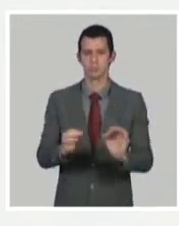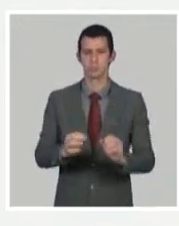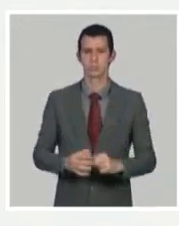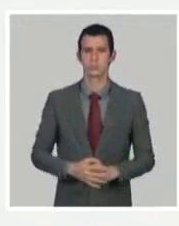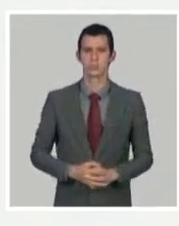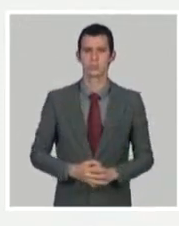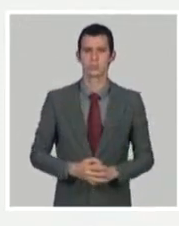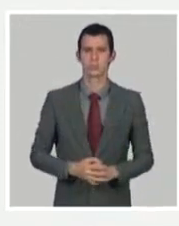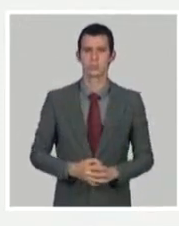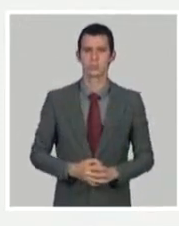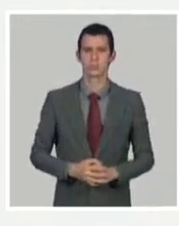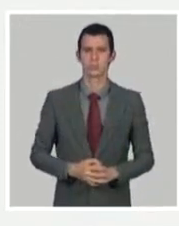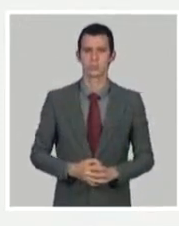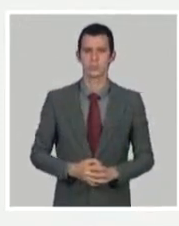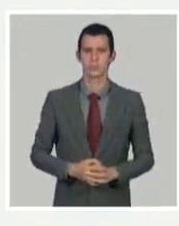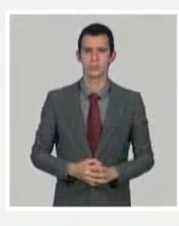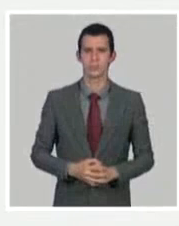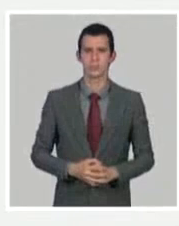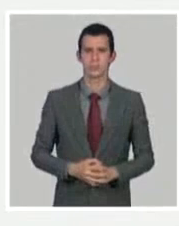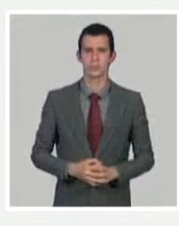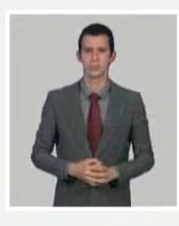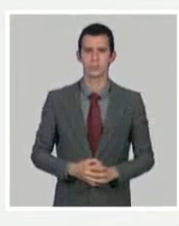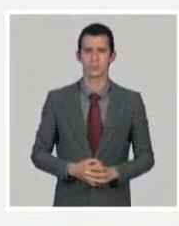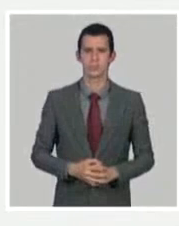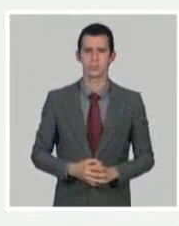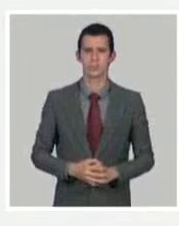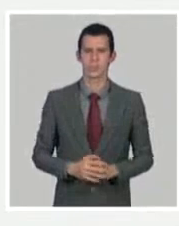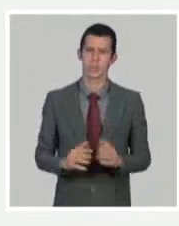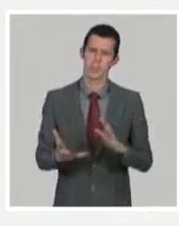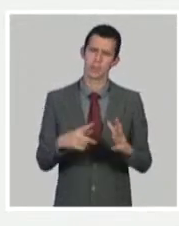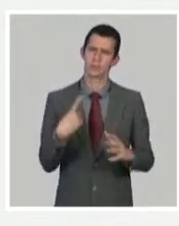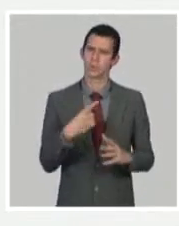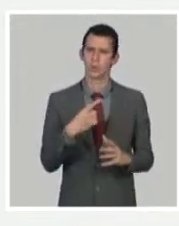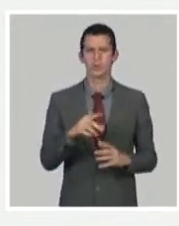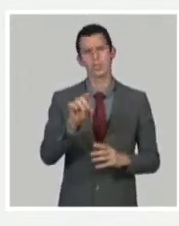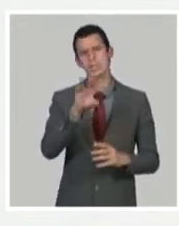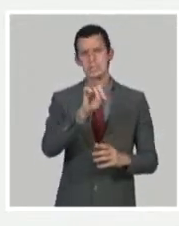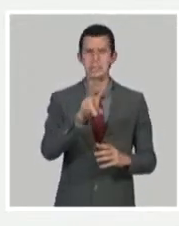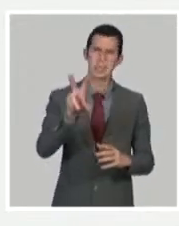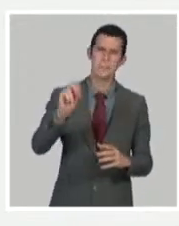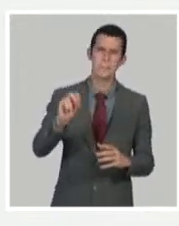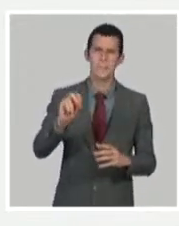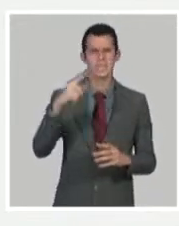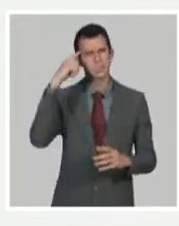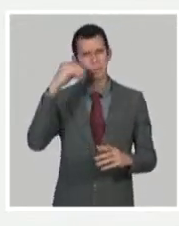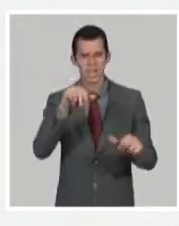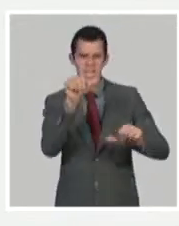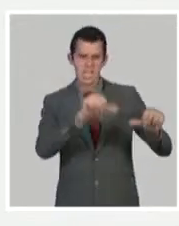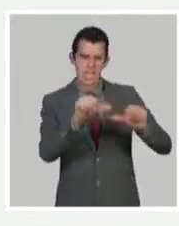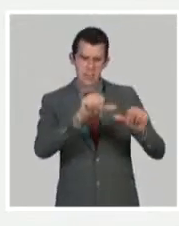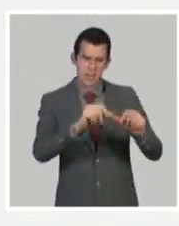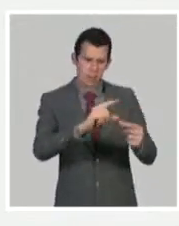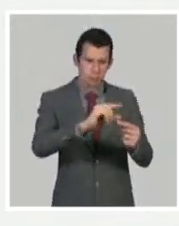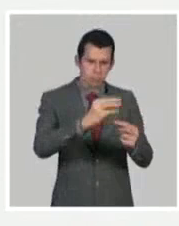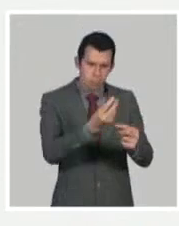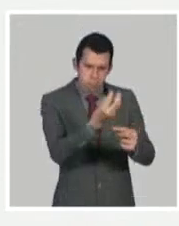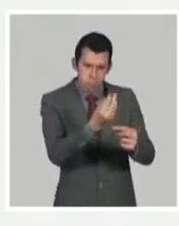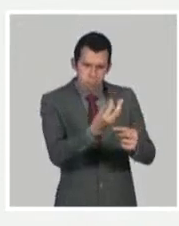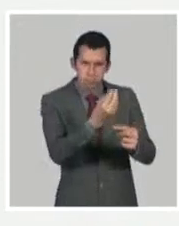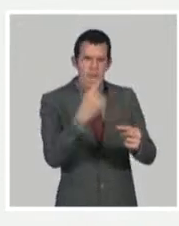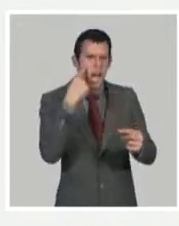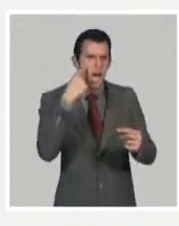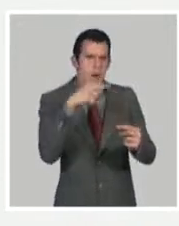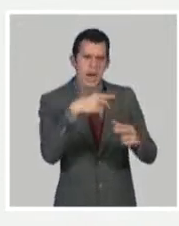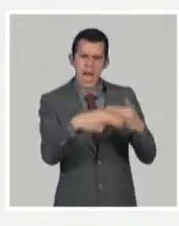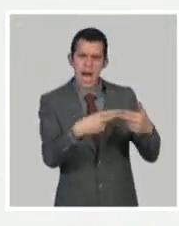Molecular, donde tuvimos que realizar alrededor de 15, 20 fermentaciones durante día y noche, porque no